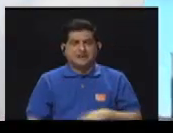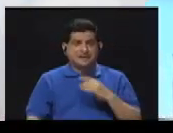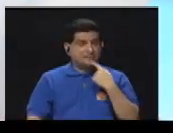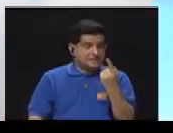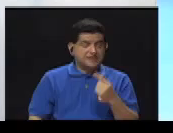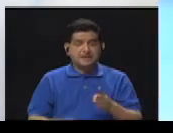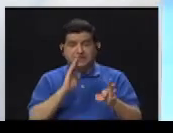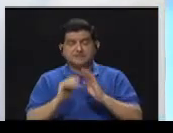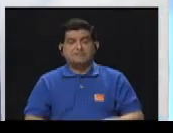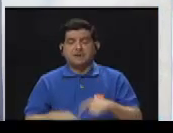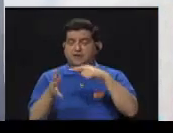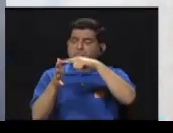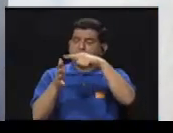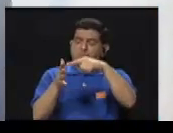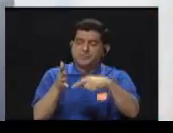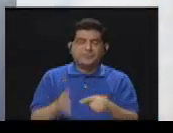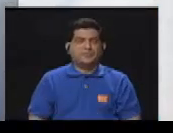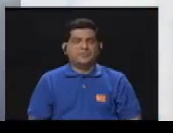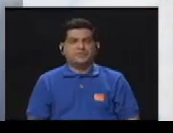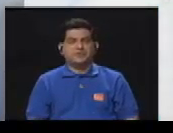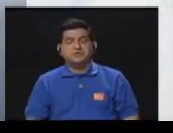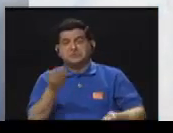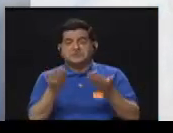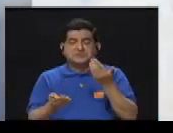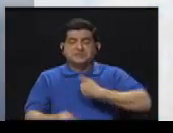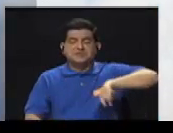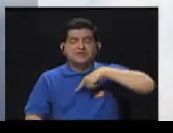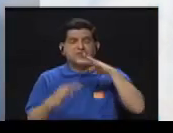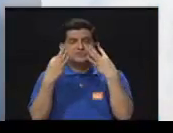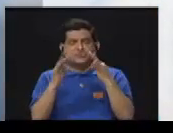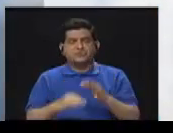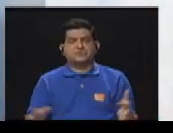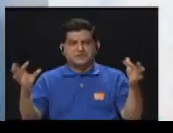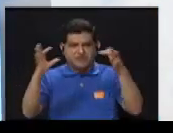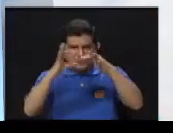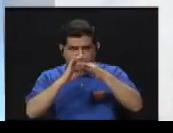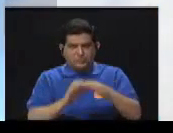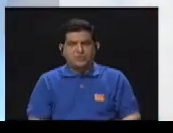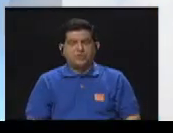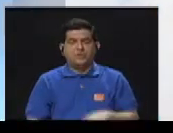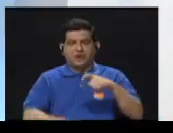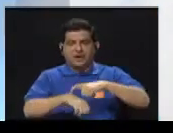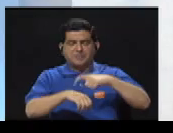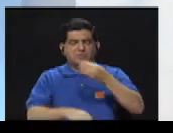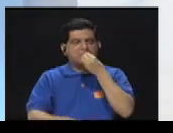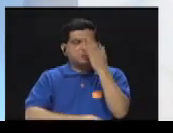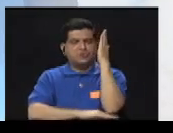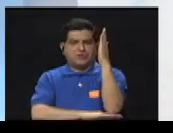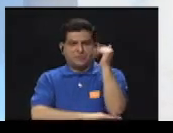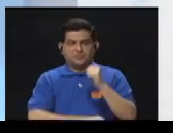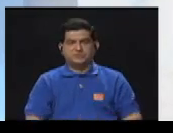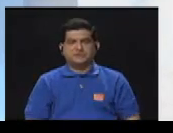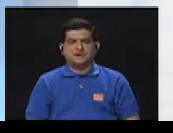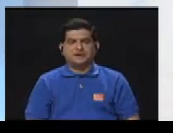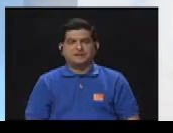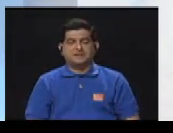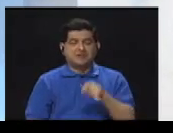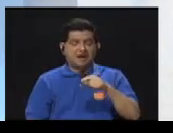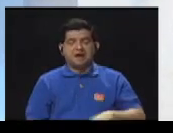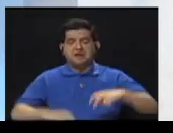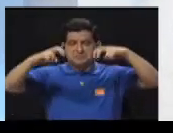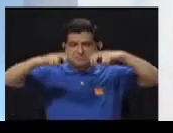esto. Entonces era llegar, sentarnos. Por lo general tratamos de hacer un vínculo a través del almuerzo. Nos sentamos a